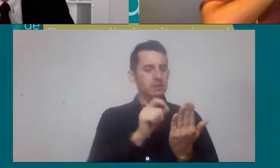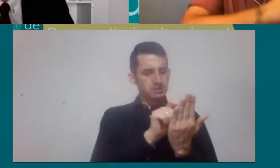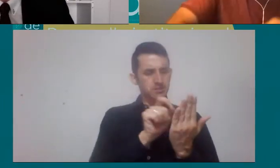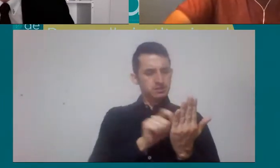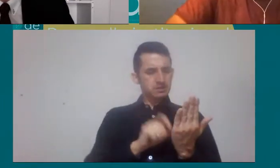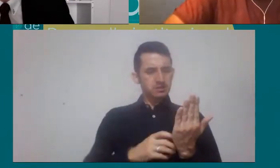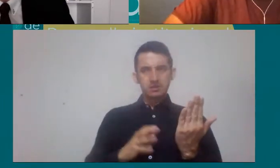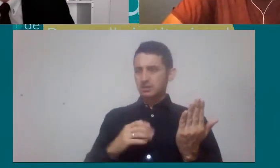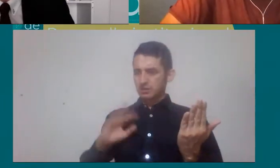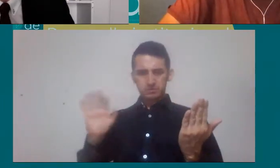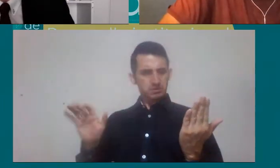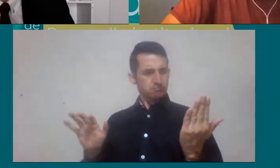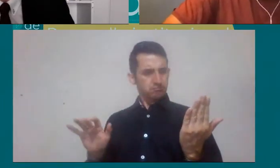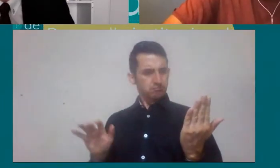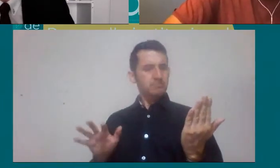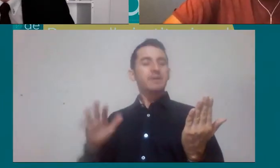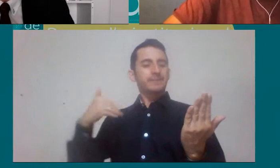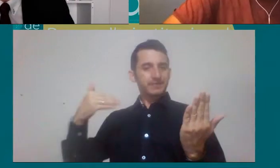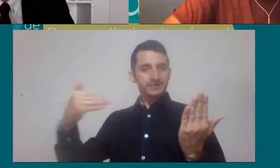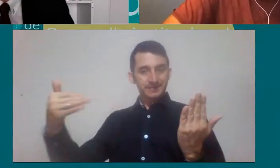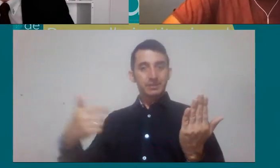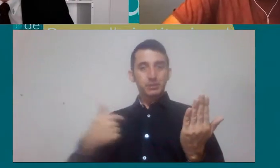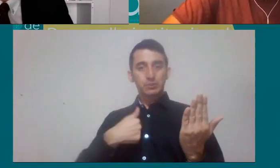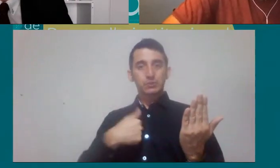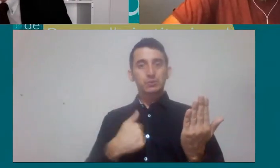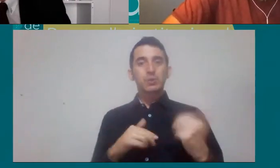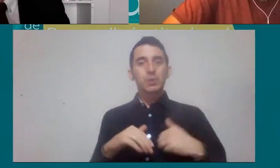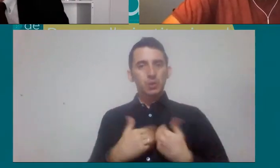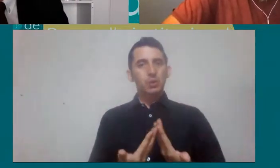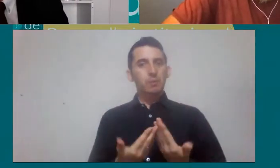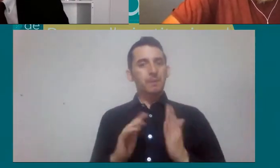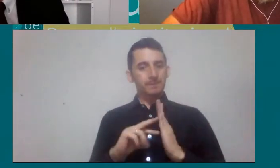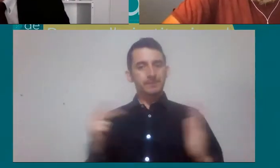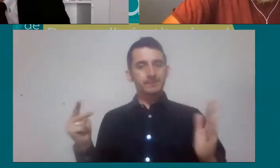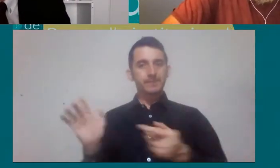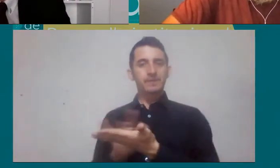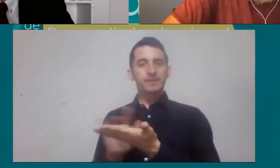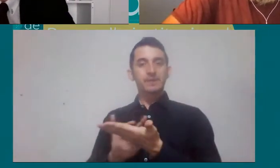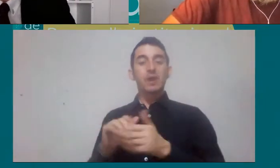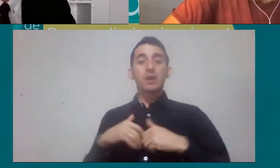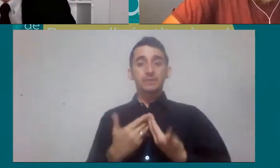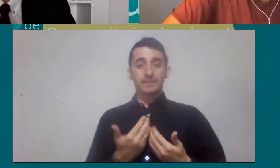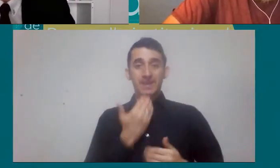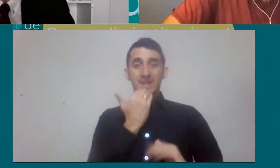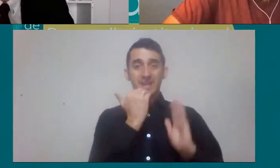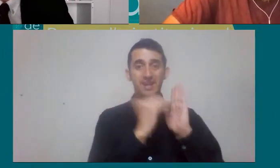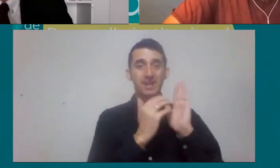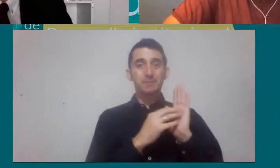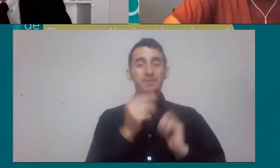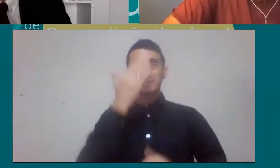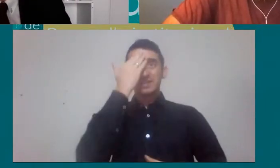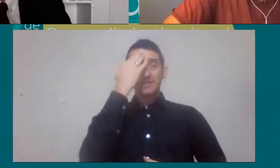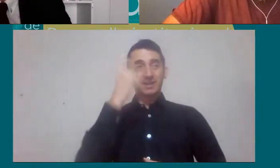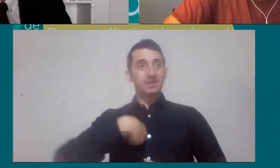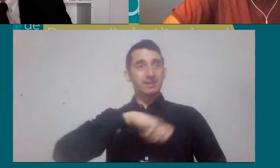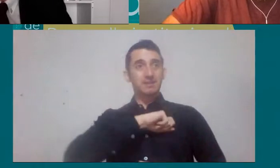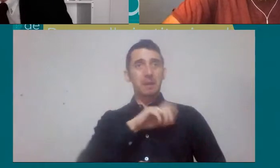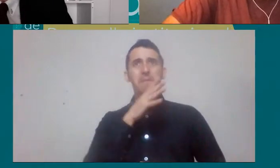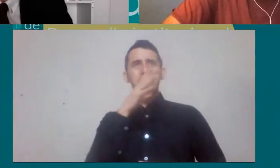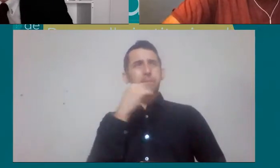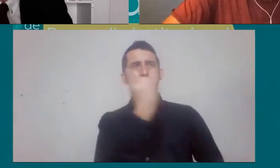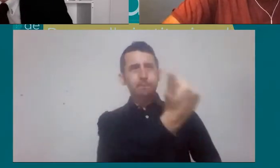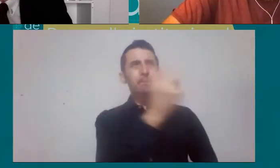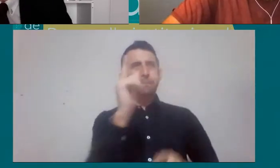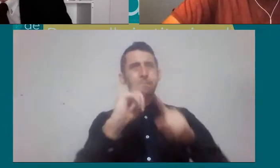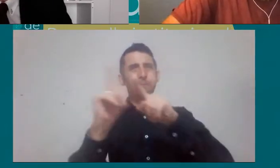luego ya trabajo en una secuencia más digital. Yo he visto ejemplos, por ejemplo, aquí coles en España, en zonas rurales, a lo mejor